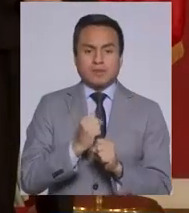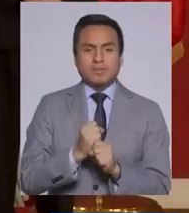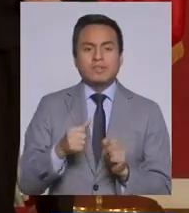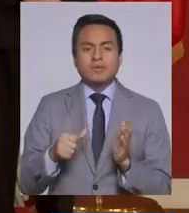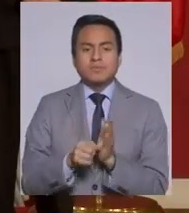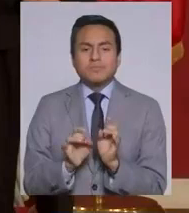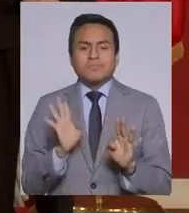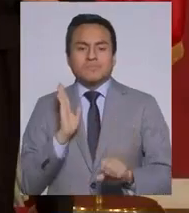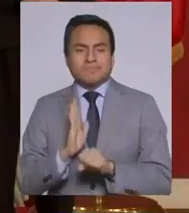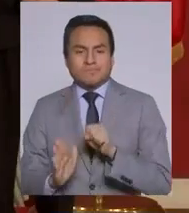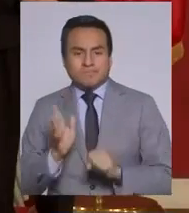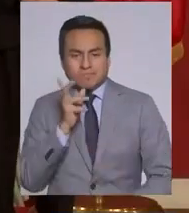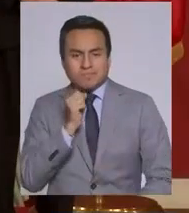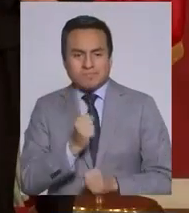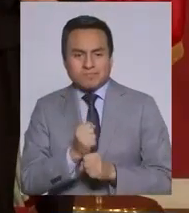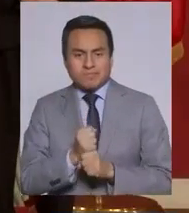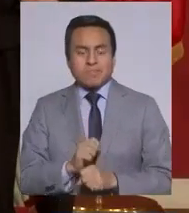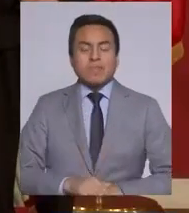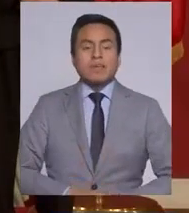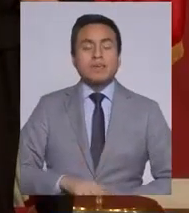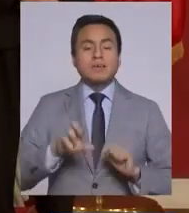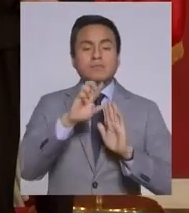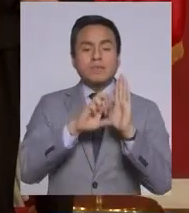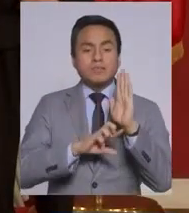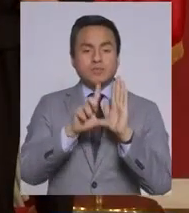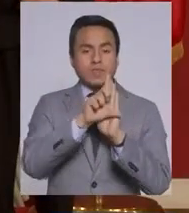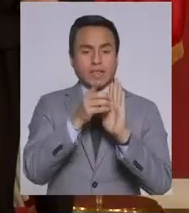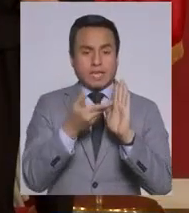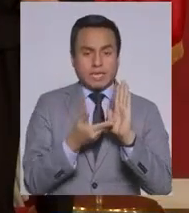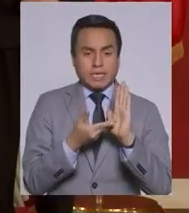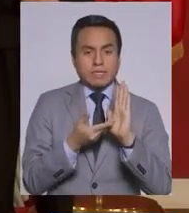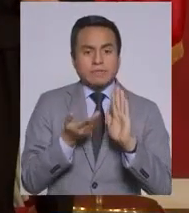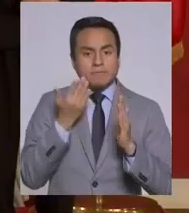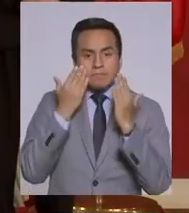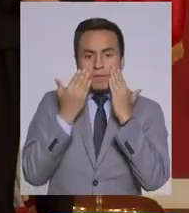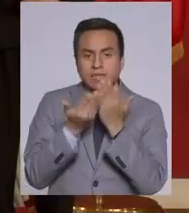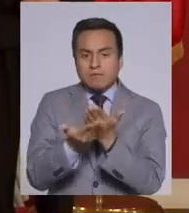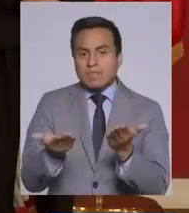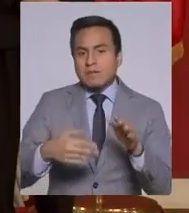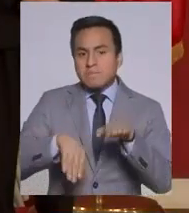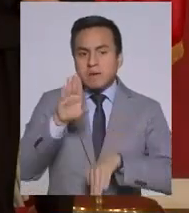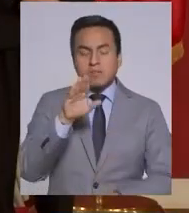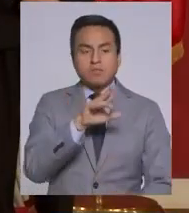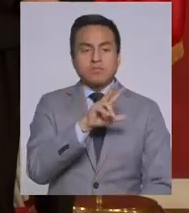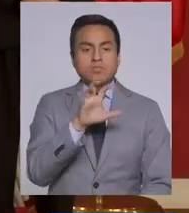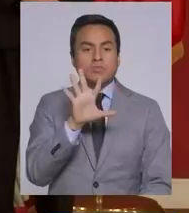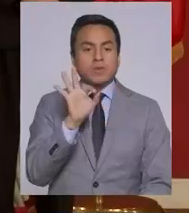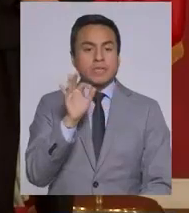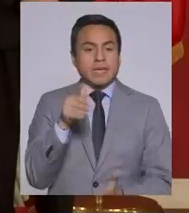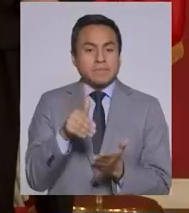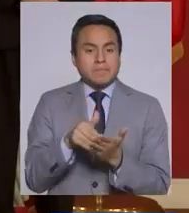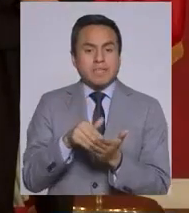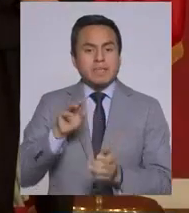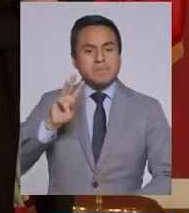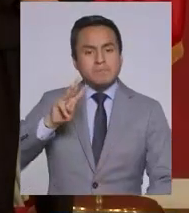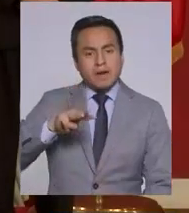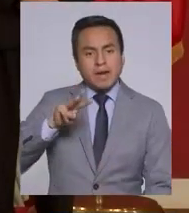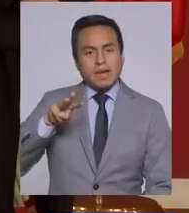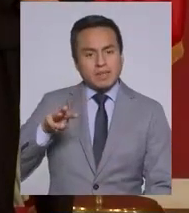Seguro de Cesantía. Este proyecto de ley beneficia a más de 850.000